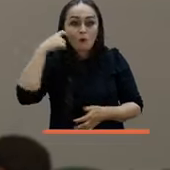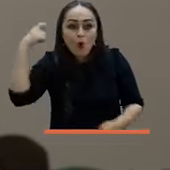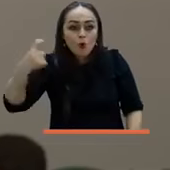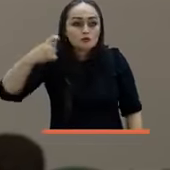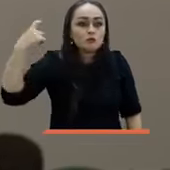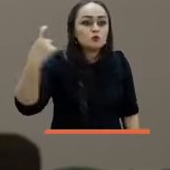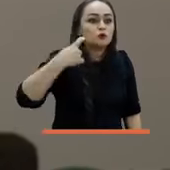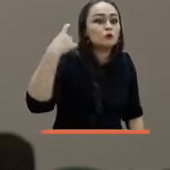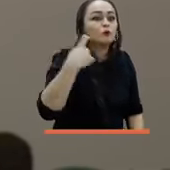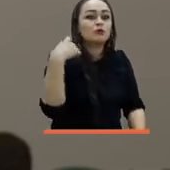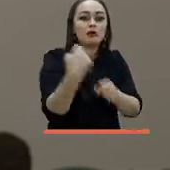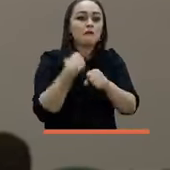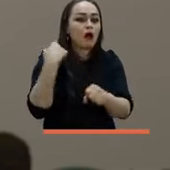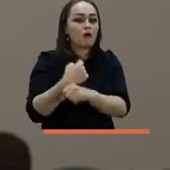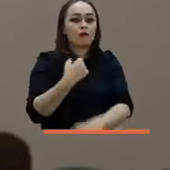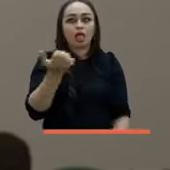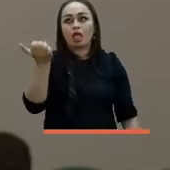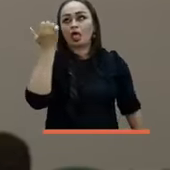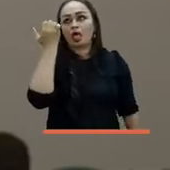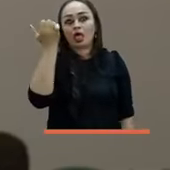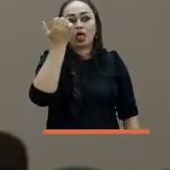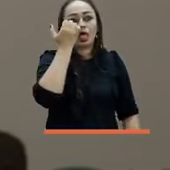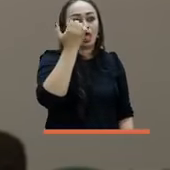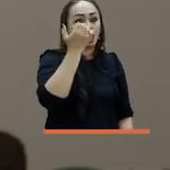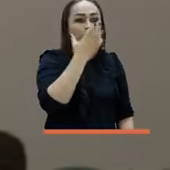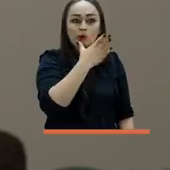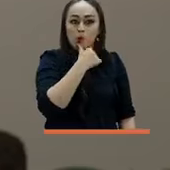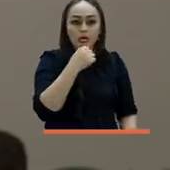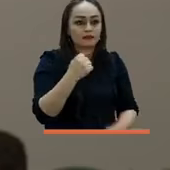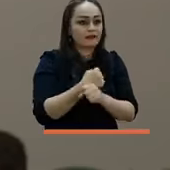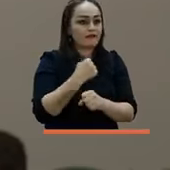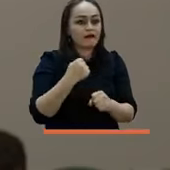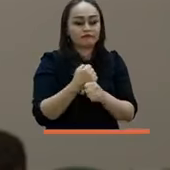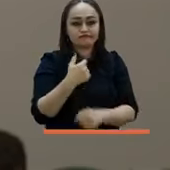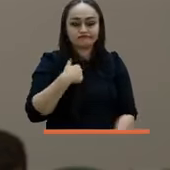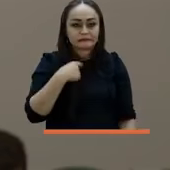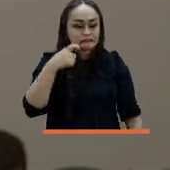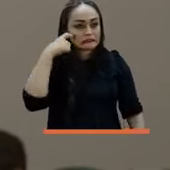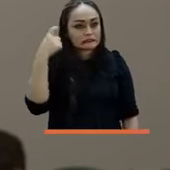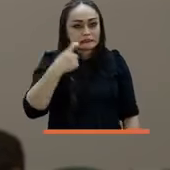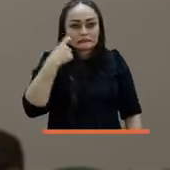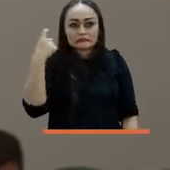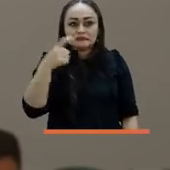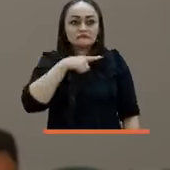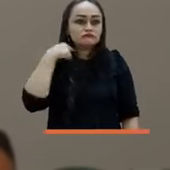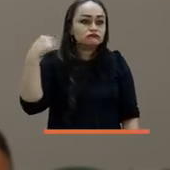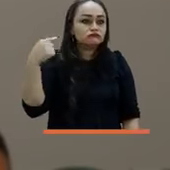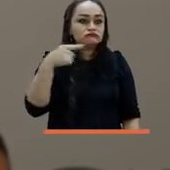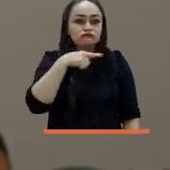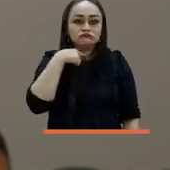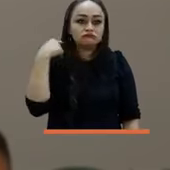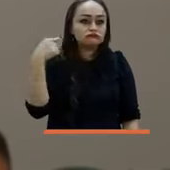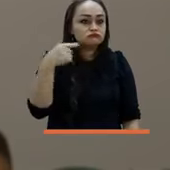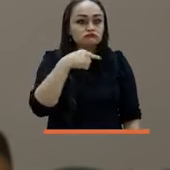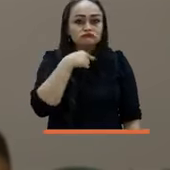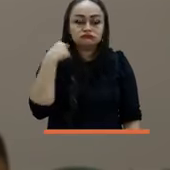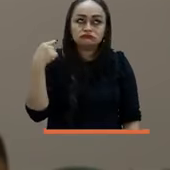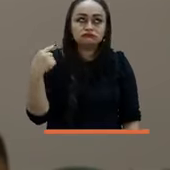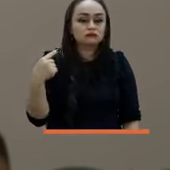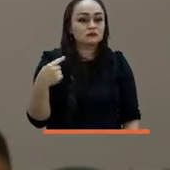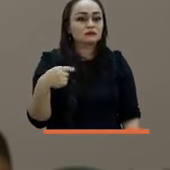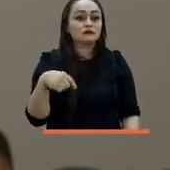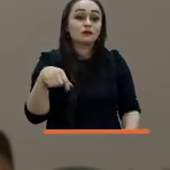ni siquiera hay como que la forma de ingresar y si uno tiene el acceso creería yo